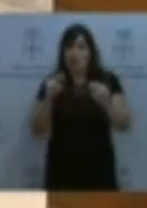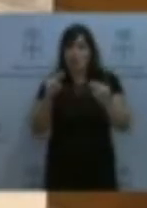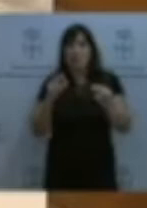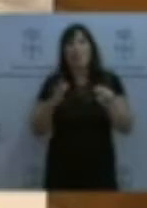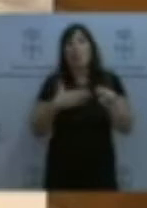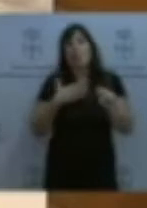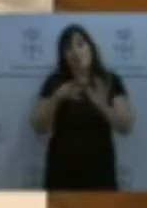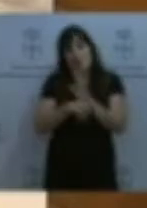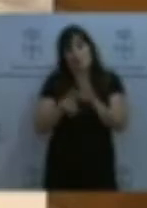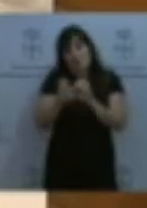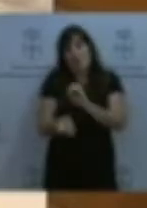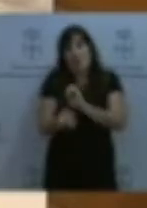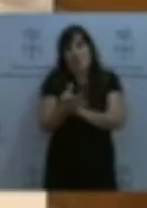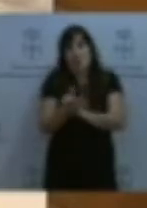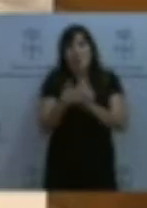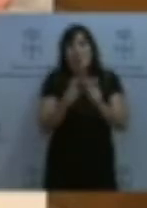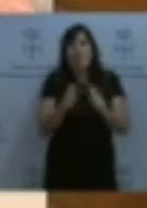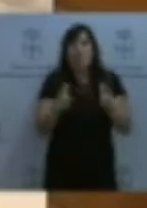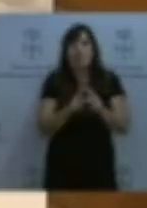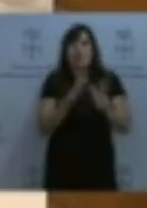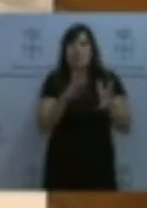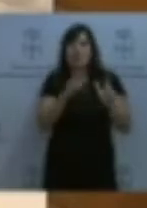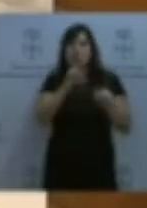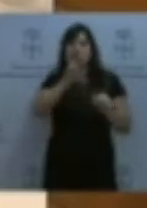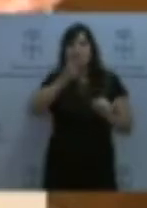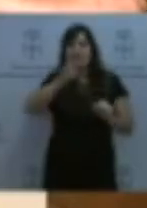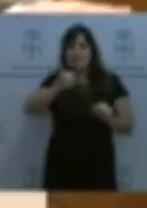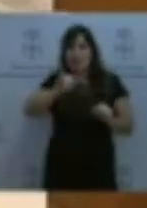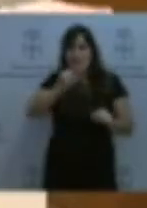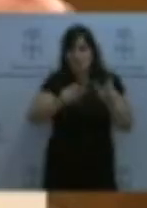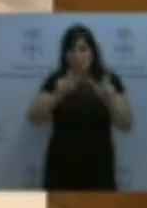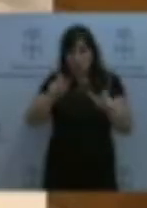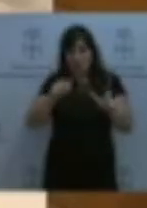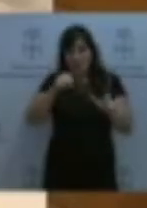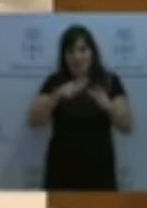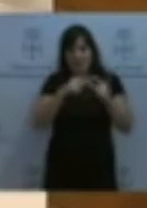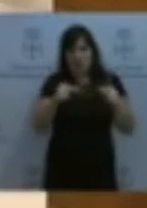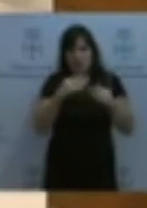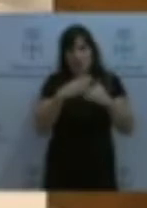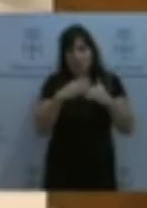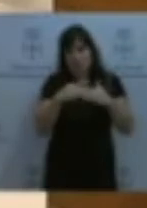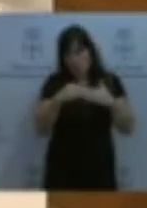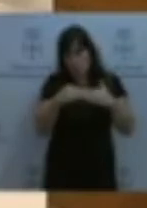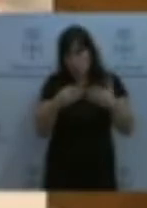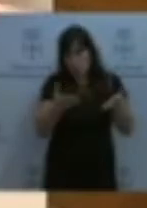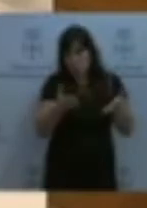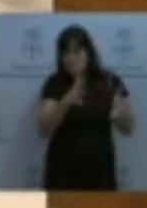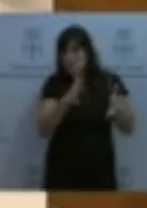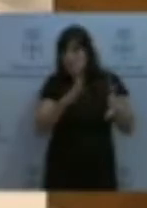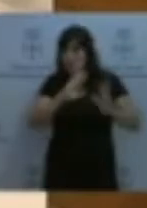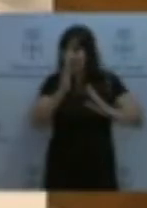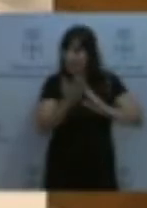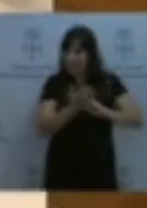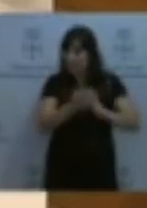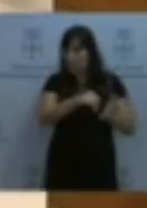unos 23.000 consumidores en Asturias. Aproximadamente la mitad son vulnerables severos y la otra mitad